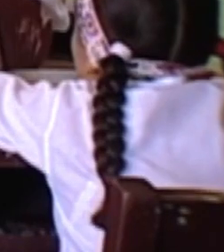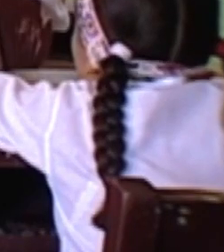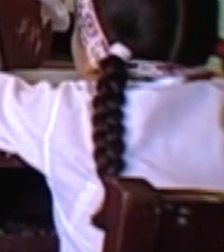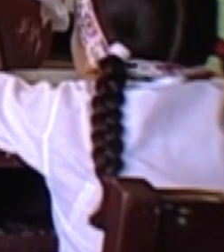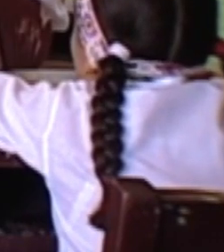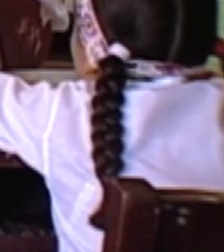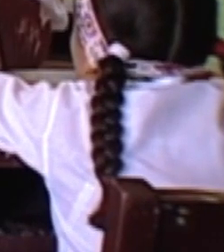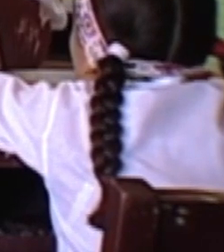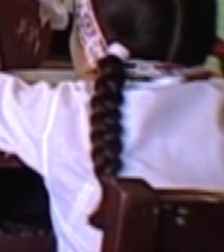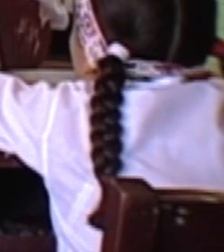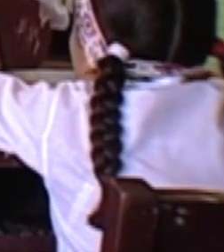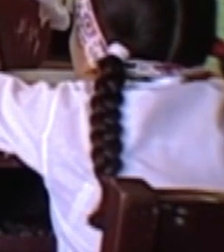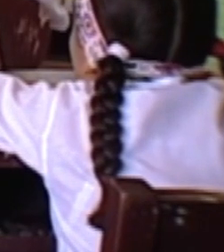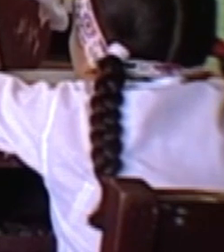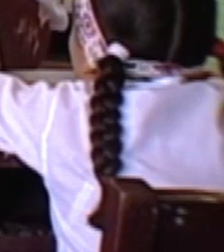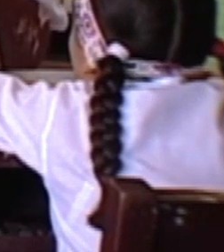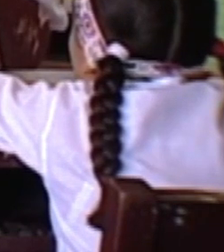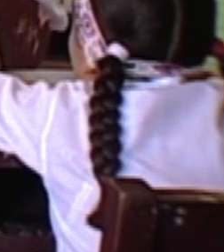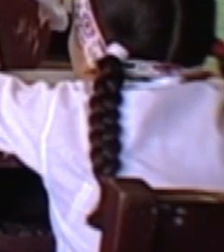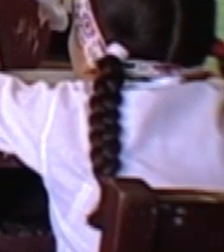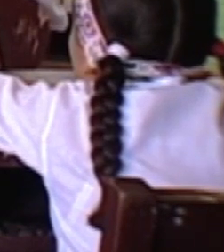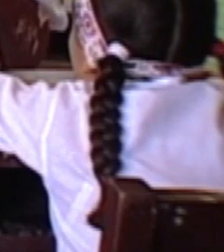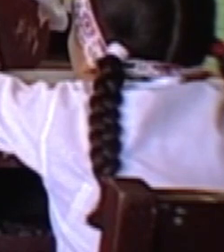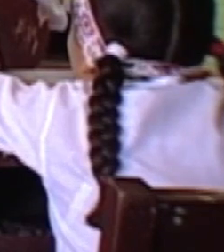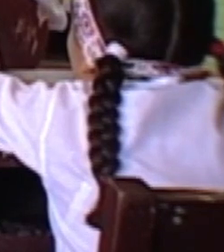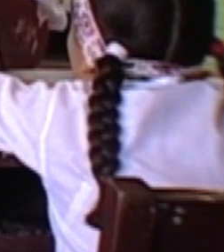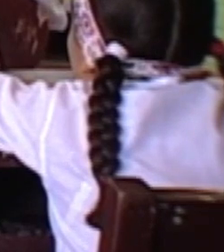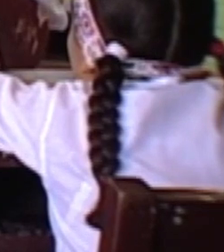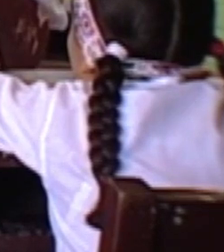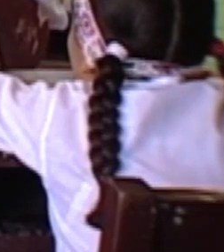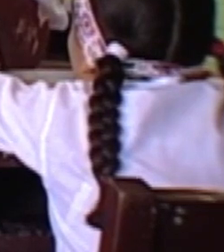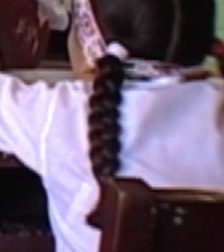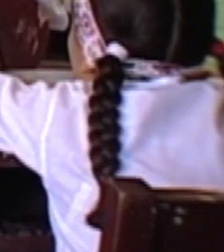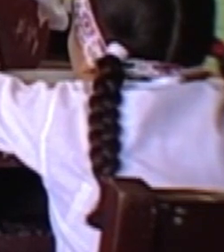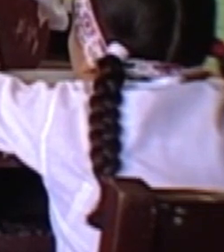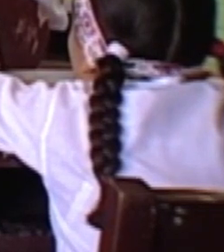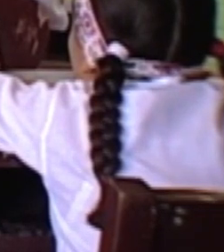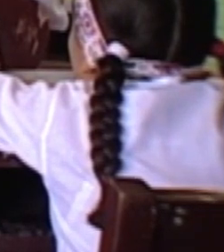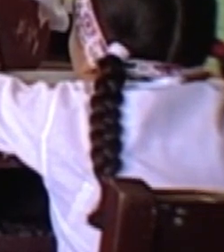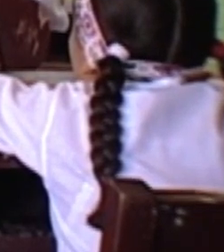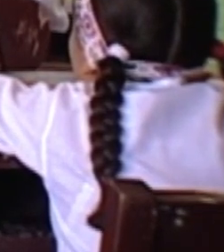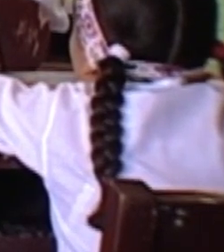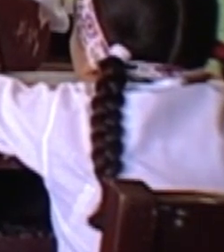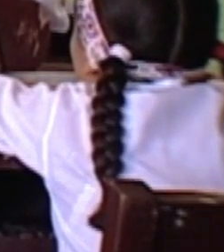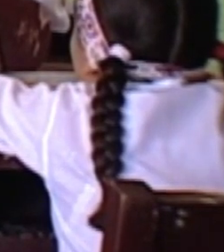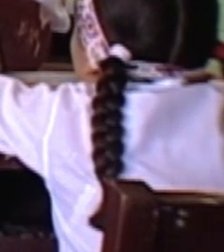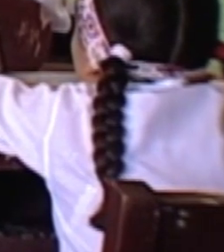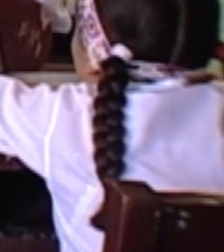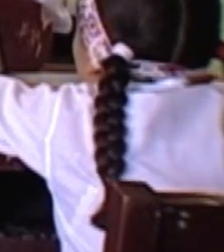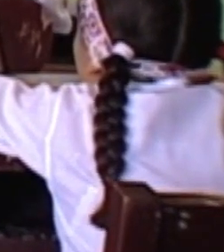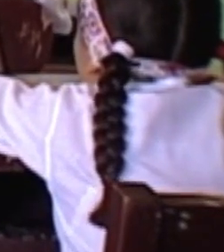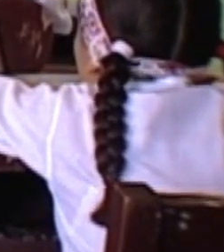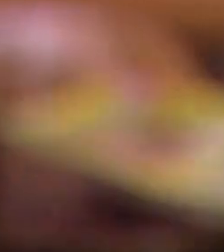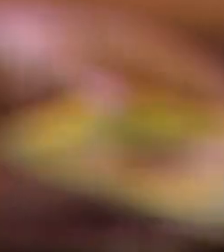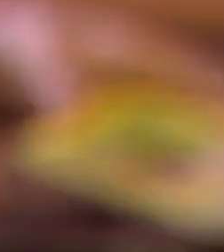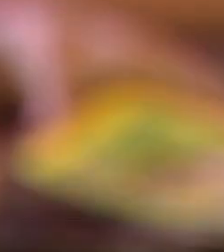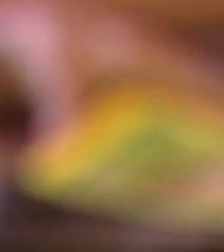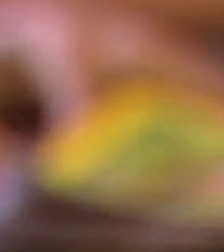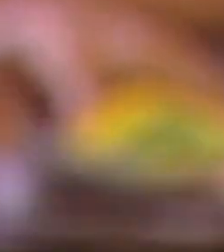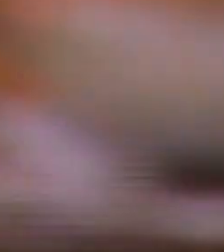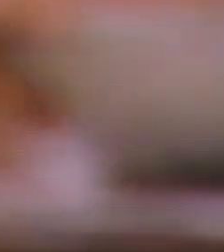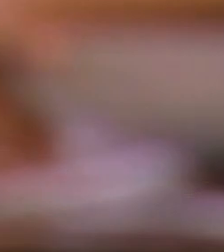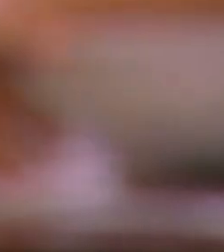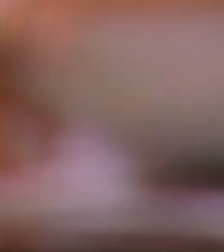Las aves acuáticas son todas aquellas aves que viven en lagunas, cerca de los ríos, en todos aquellos lugares donde se llena de